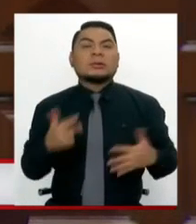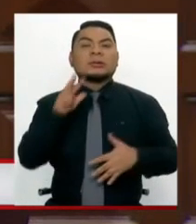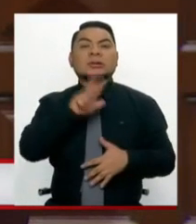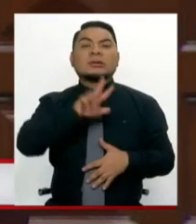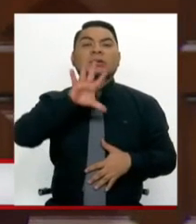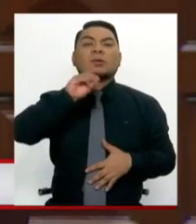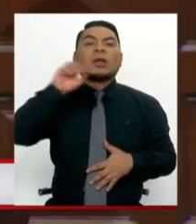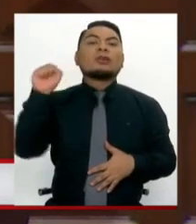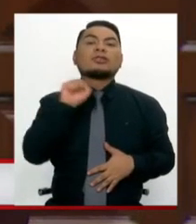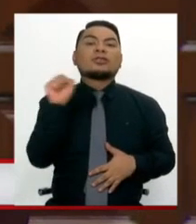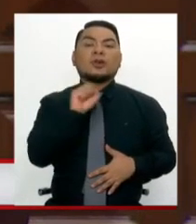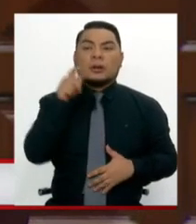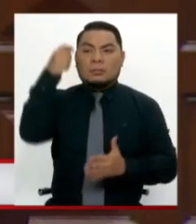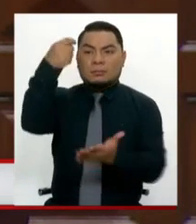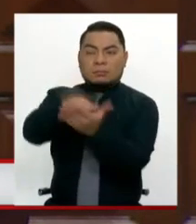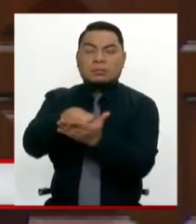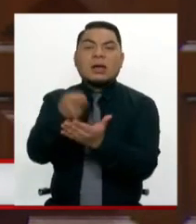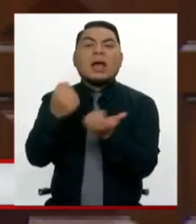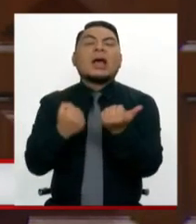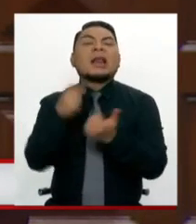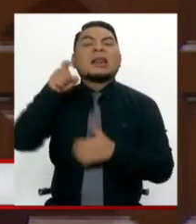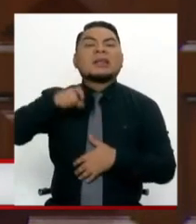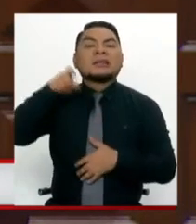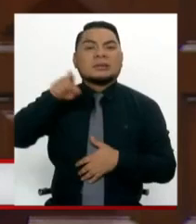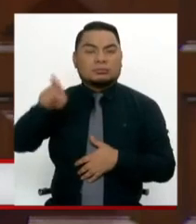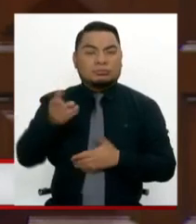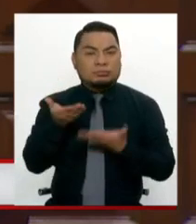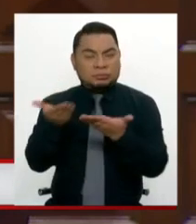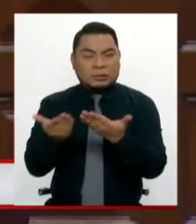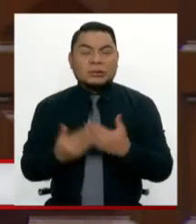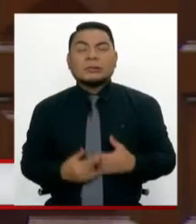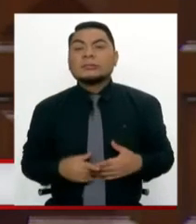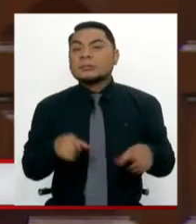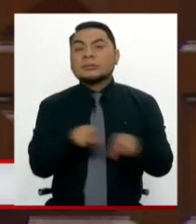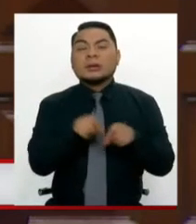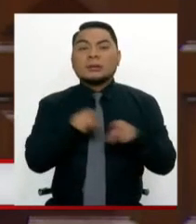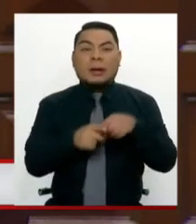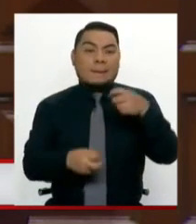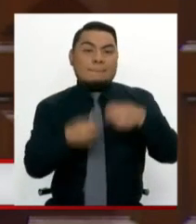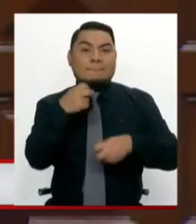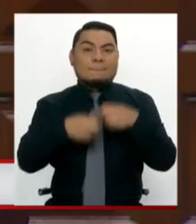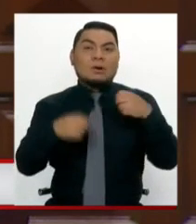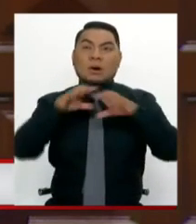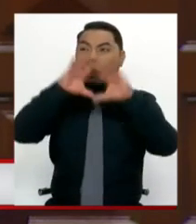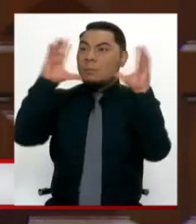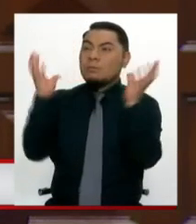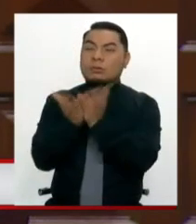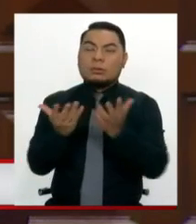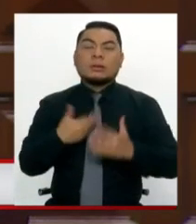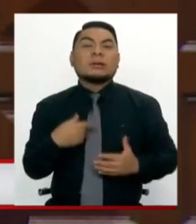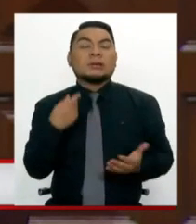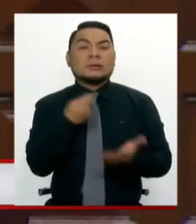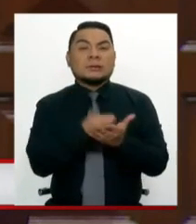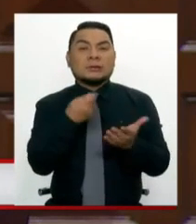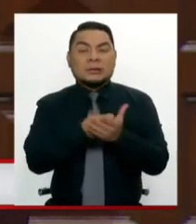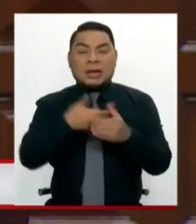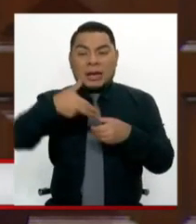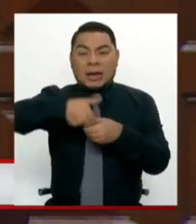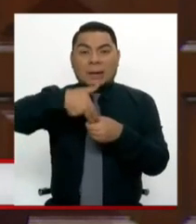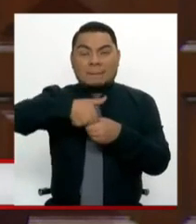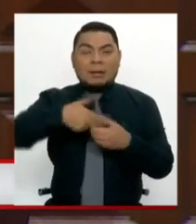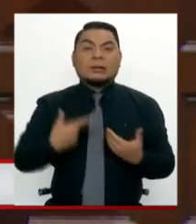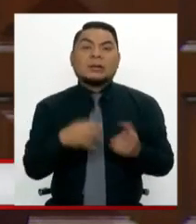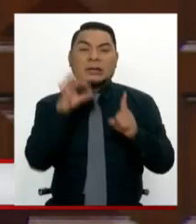350 soles para que pudieran cubrir sus necesidades básicas. Como consecuencia de la crisis global, los precios del petróleo,